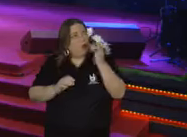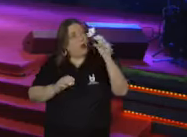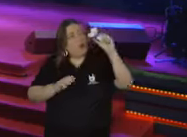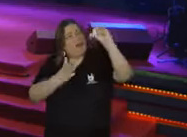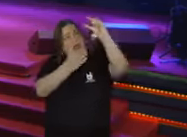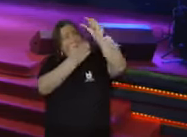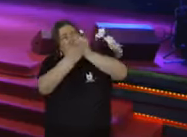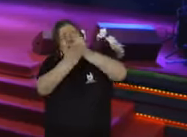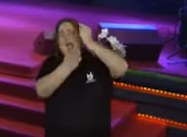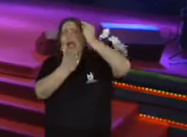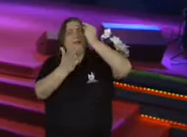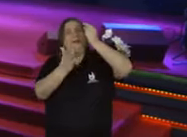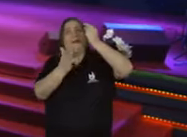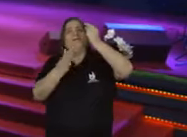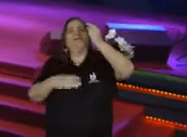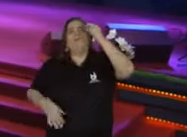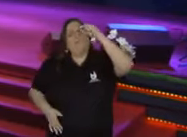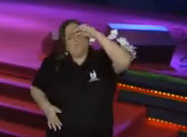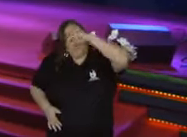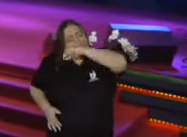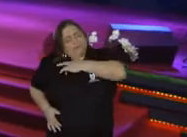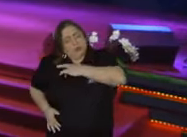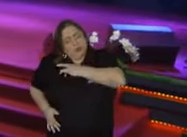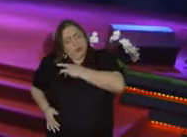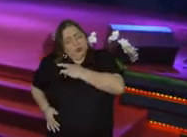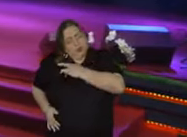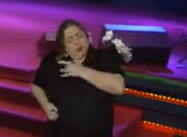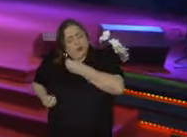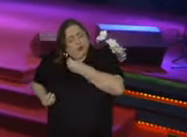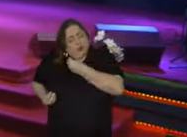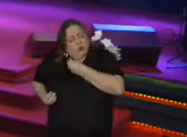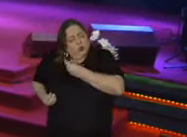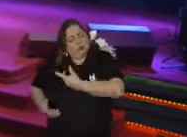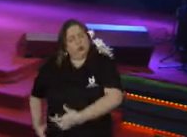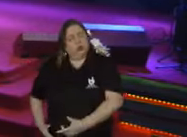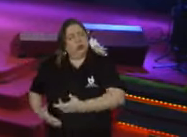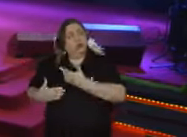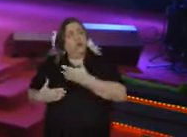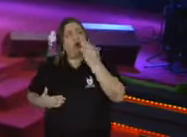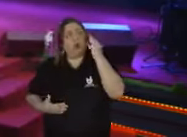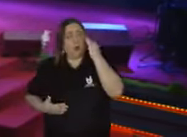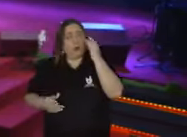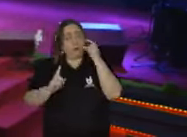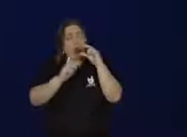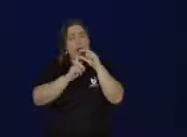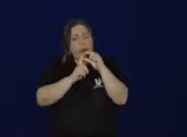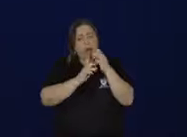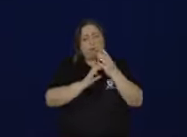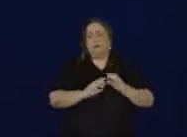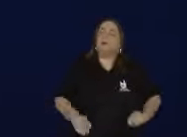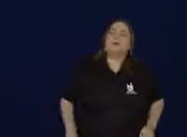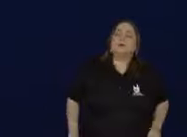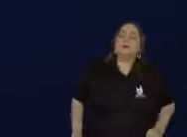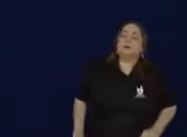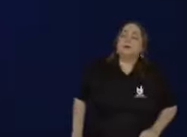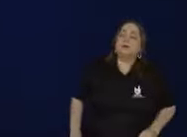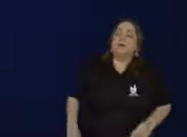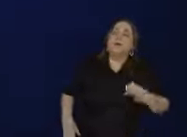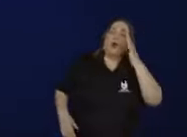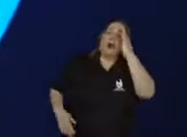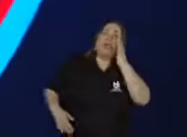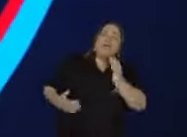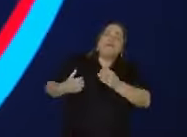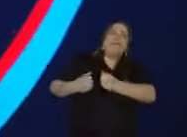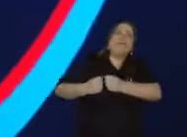que se encarna a lo más profundo de nuestro ser. Dígale al Señor: recibo tu palabra, te abro mi